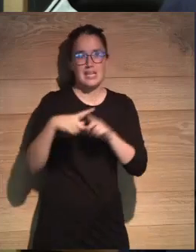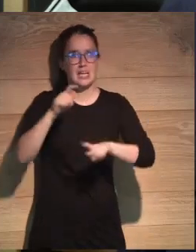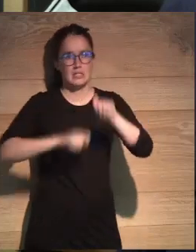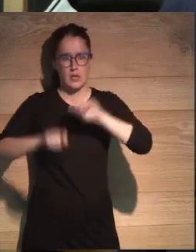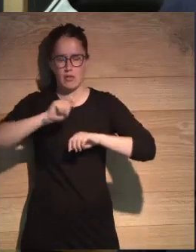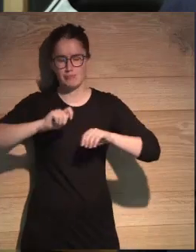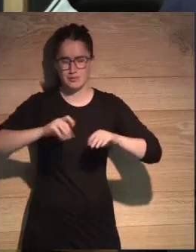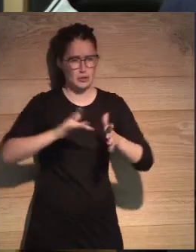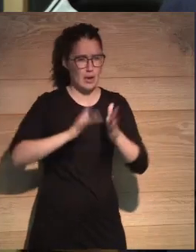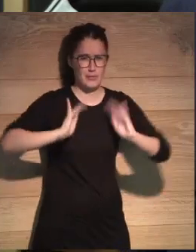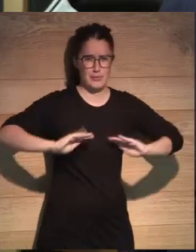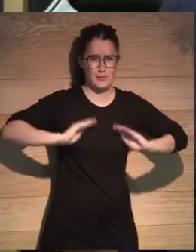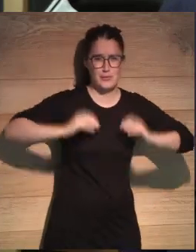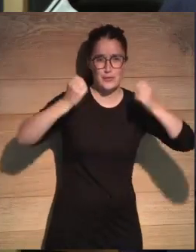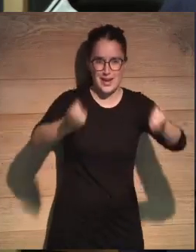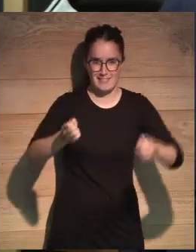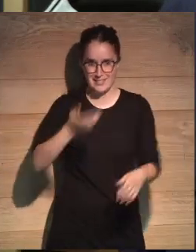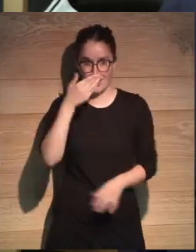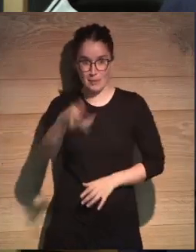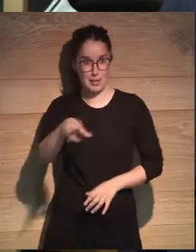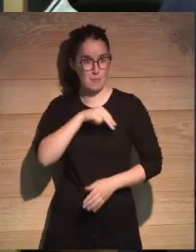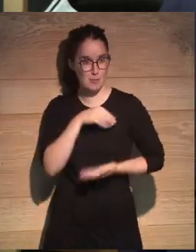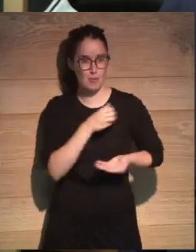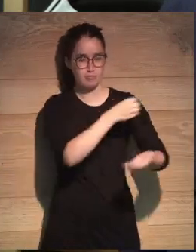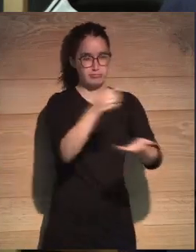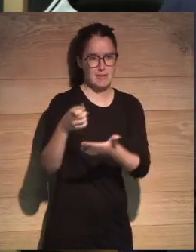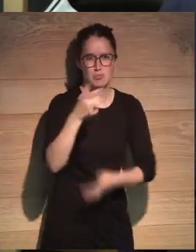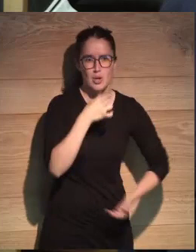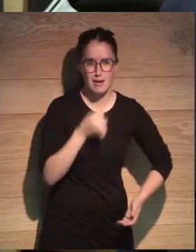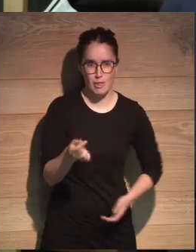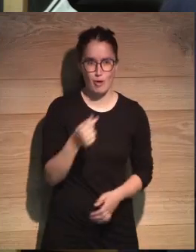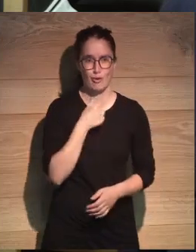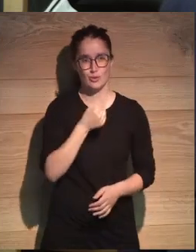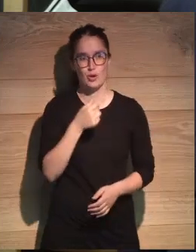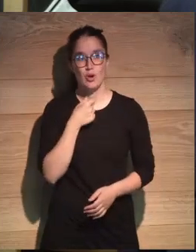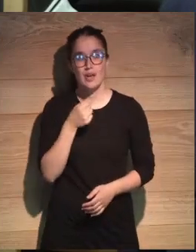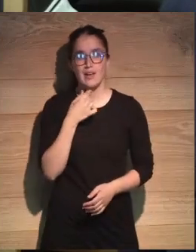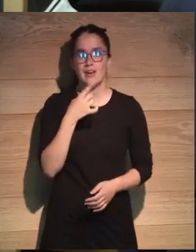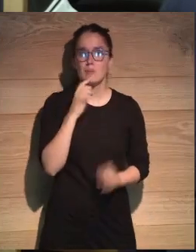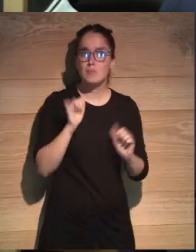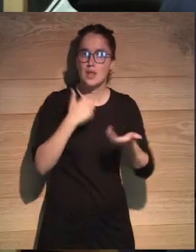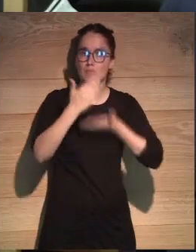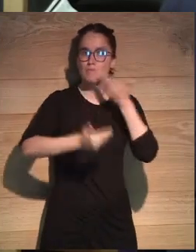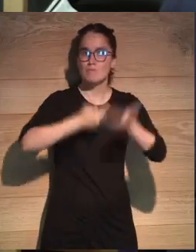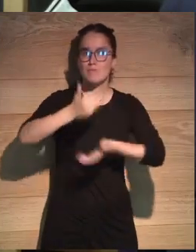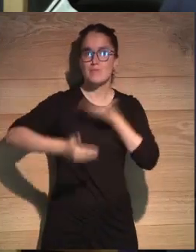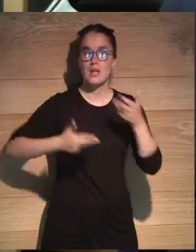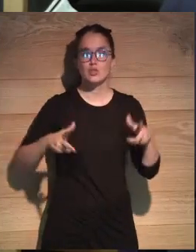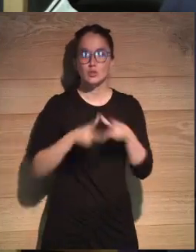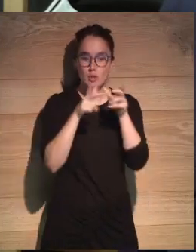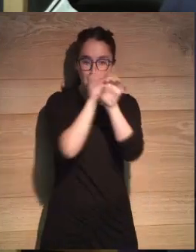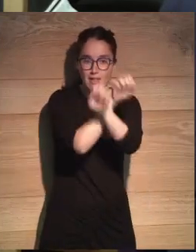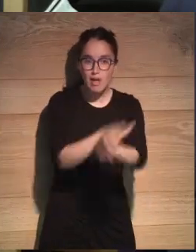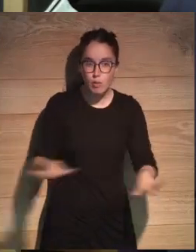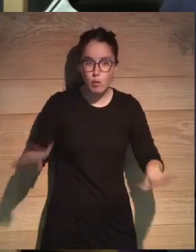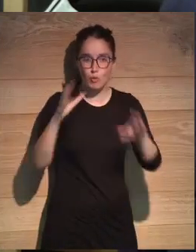lo pasa pues divinamente, la verdad, en la entrega de esos premios tan hilarantes, que ponen en marcha un mecanismo de socialización de